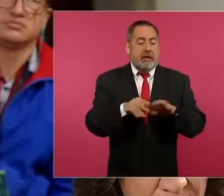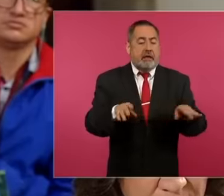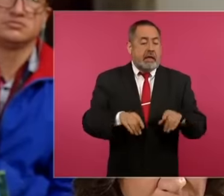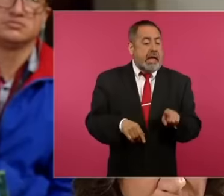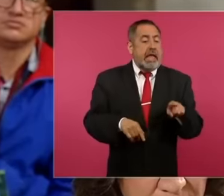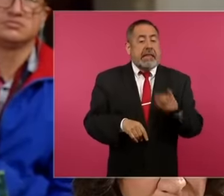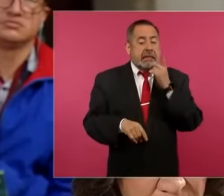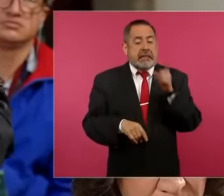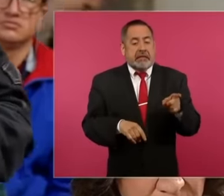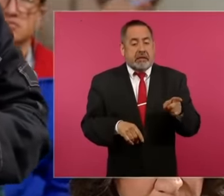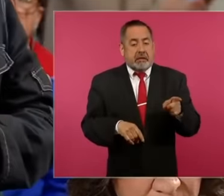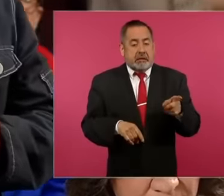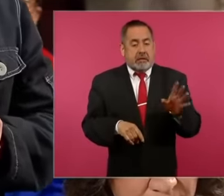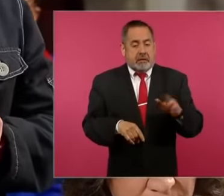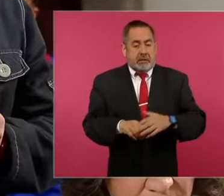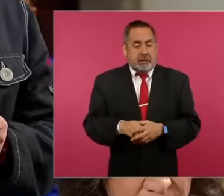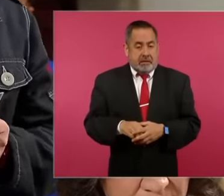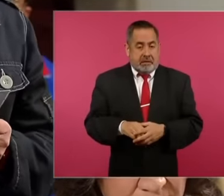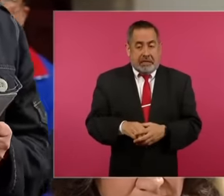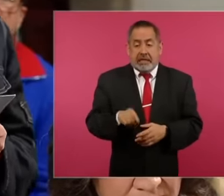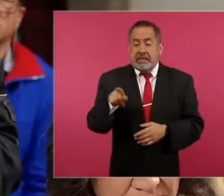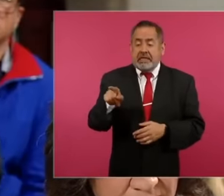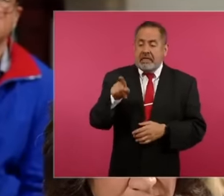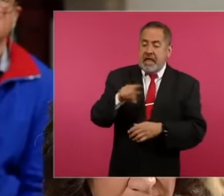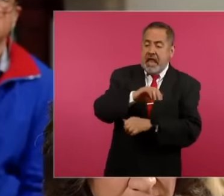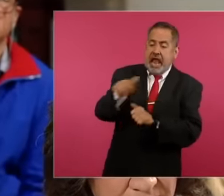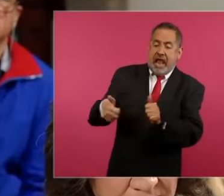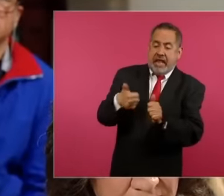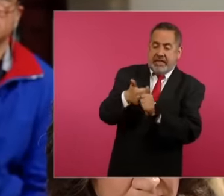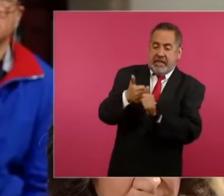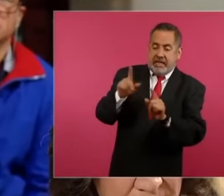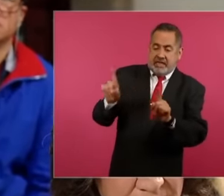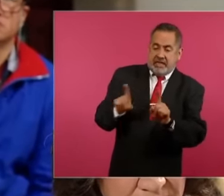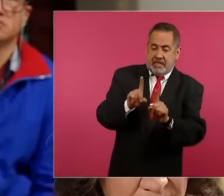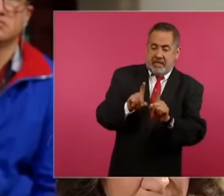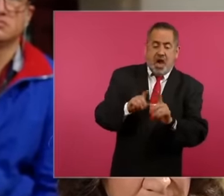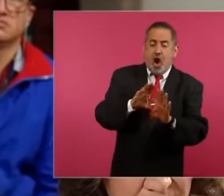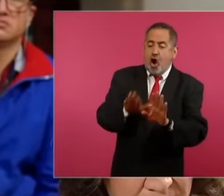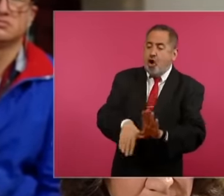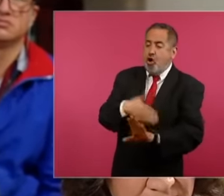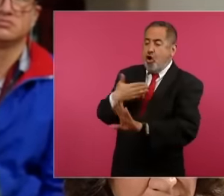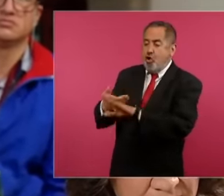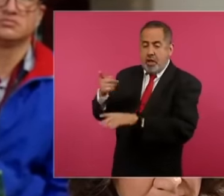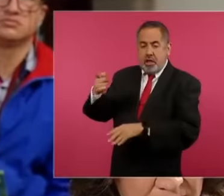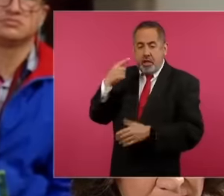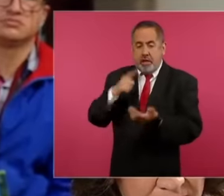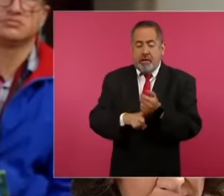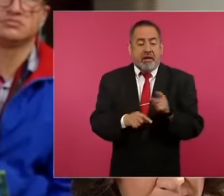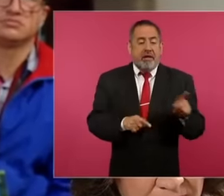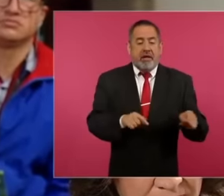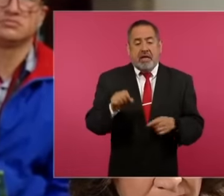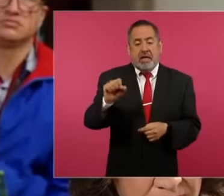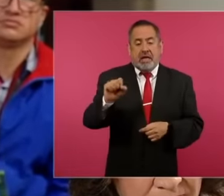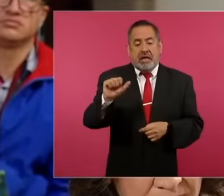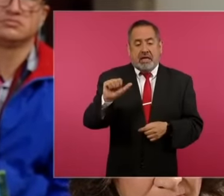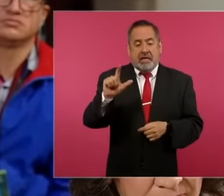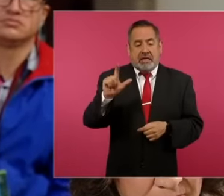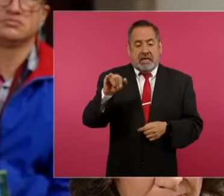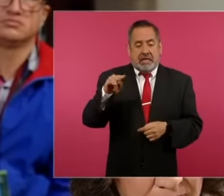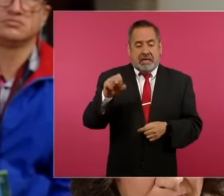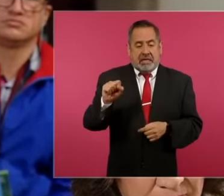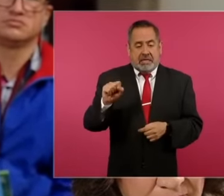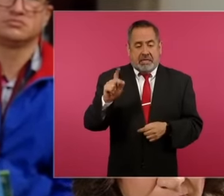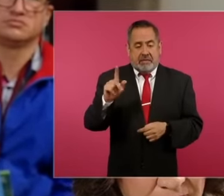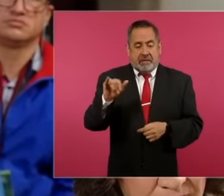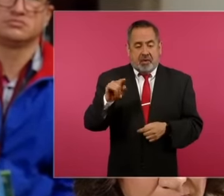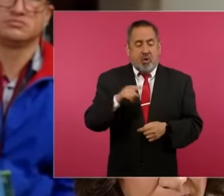donde revela que uno de los que está detrás del ataque contra usted es Salinas Pliego, uno